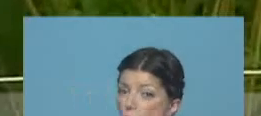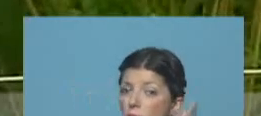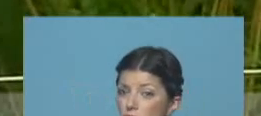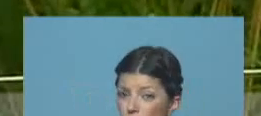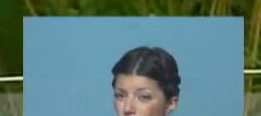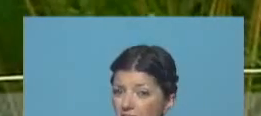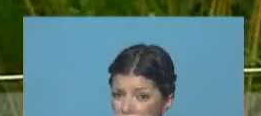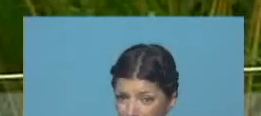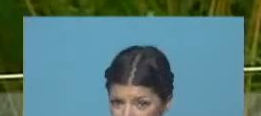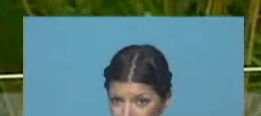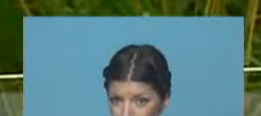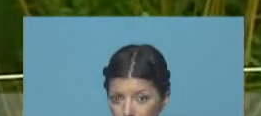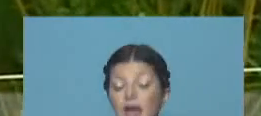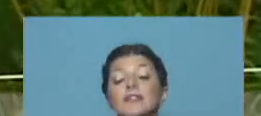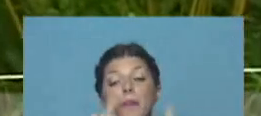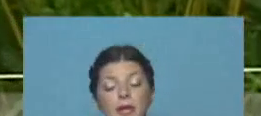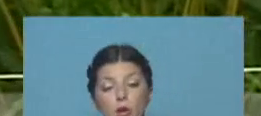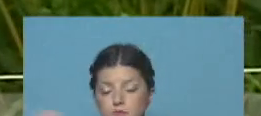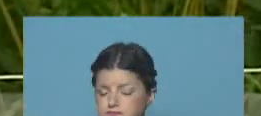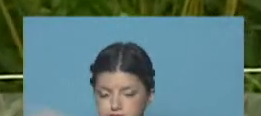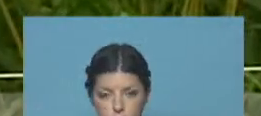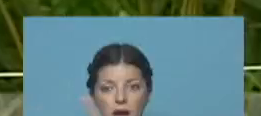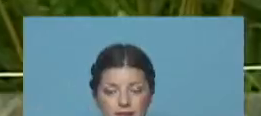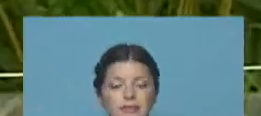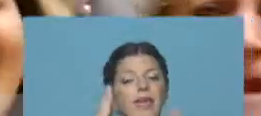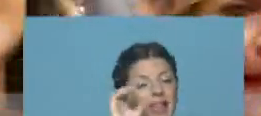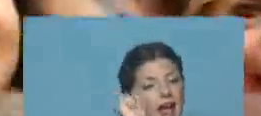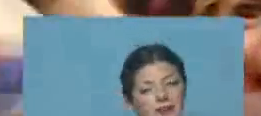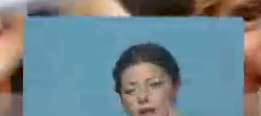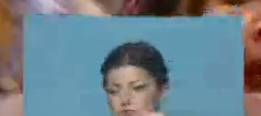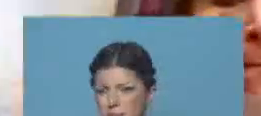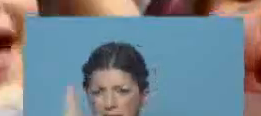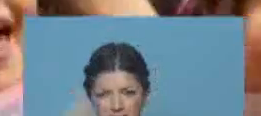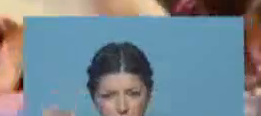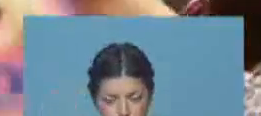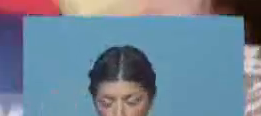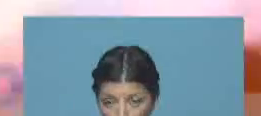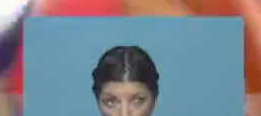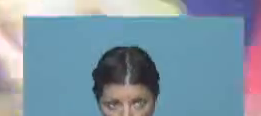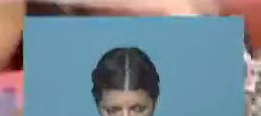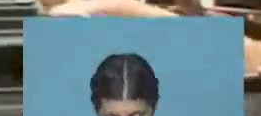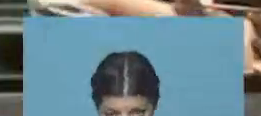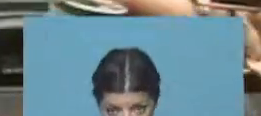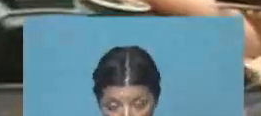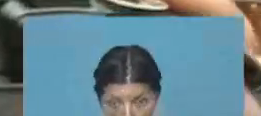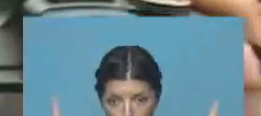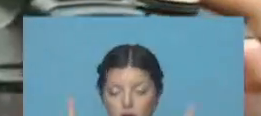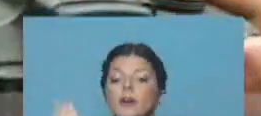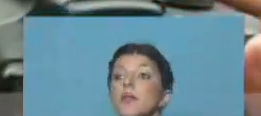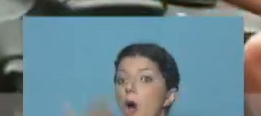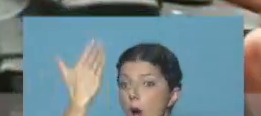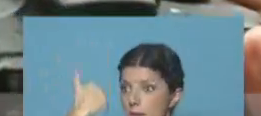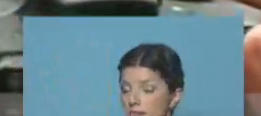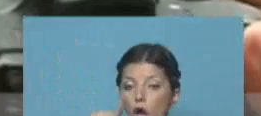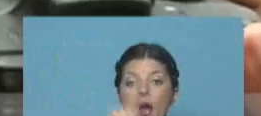marco, el inesperado cambio de casa por cárcel para el opositor Leopoldo López sorprendió a todos. El pasado sábado, López dejó la